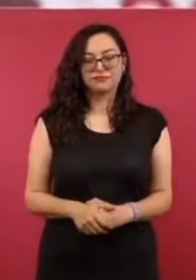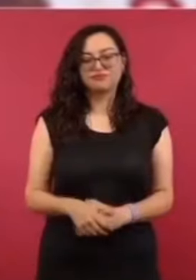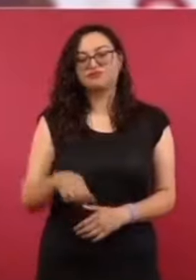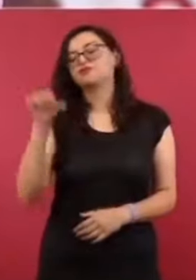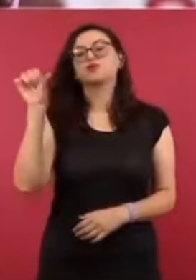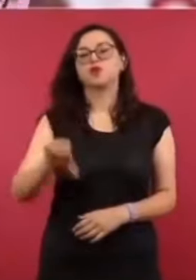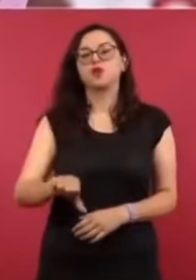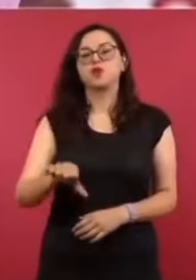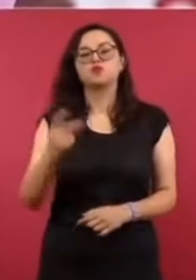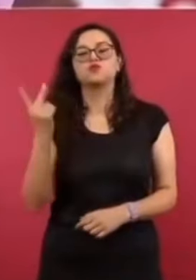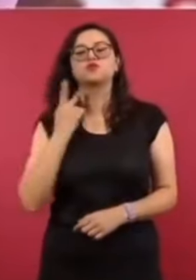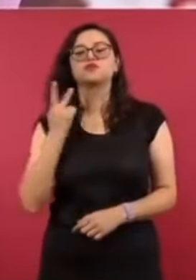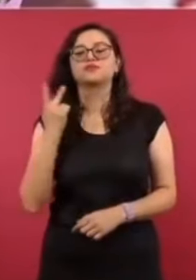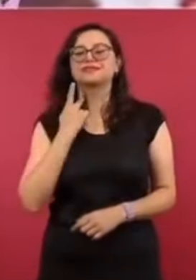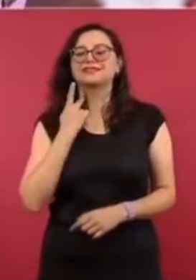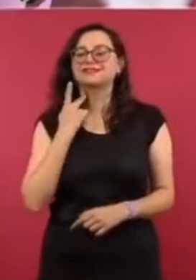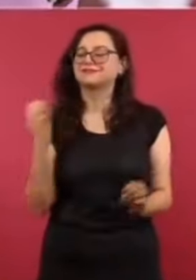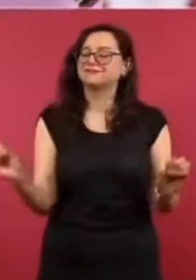política,